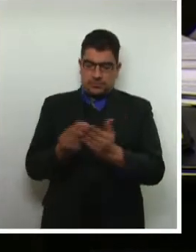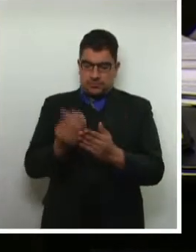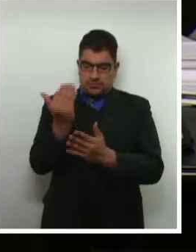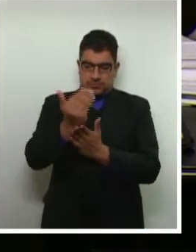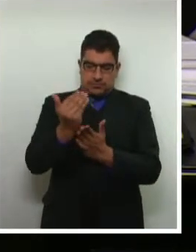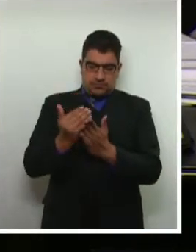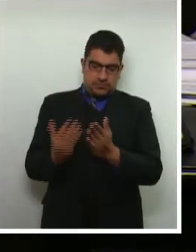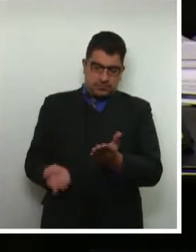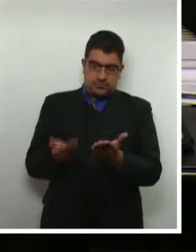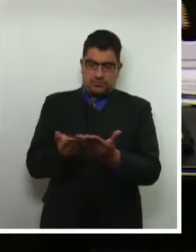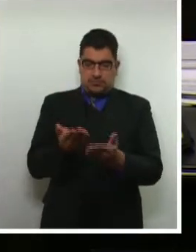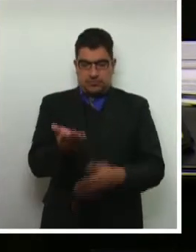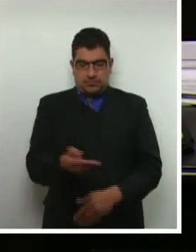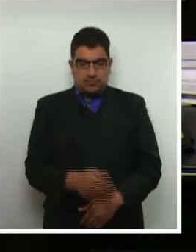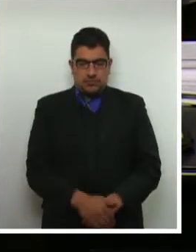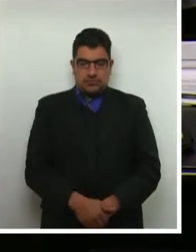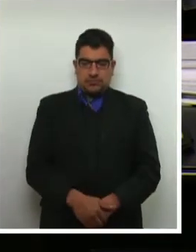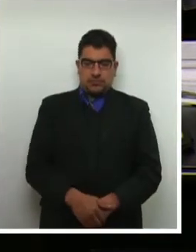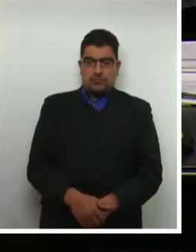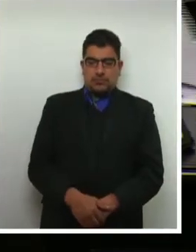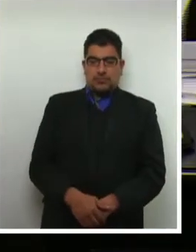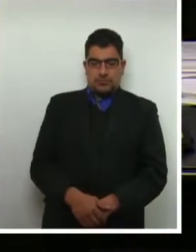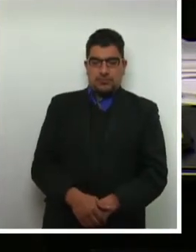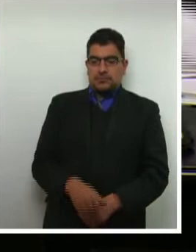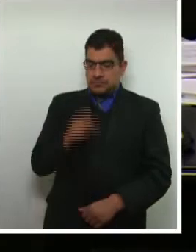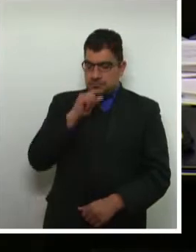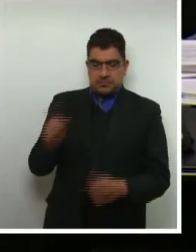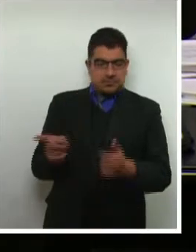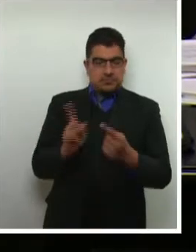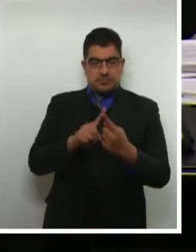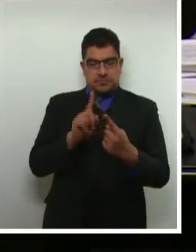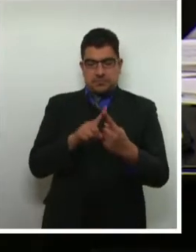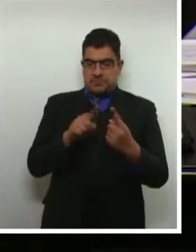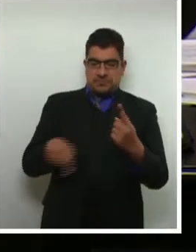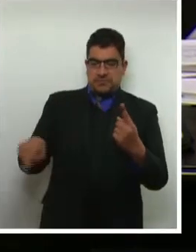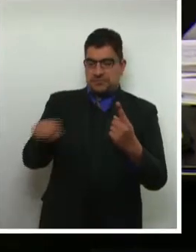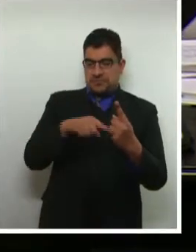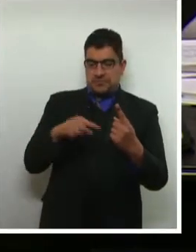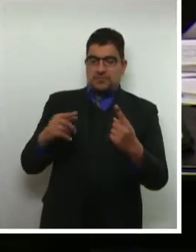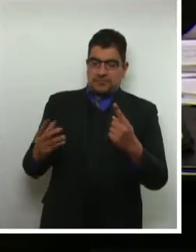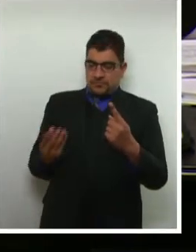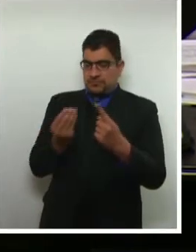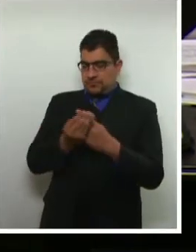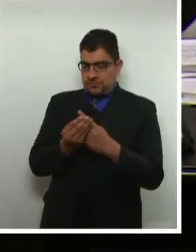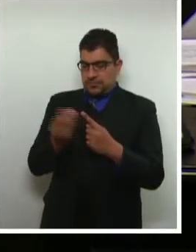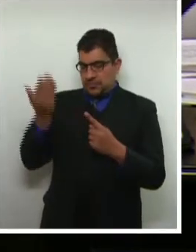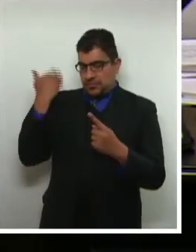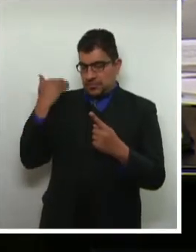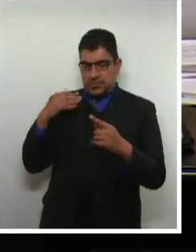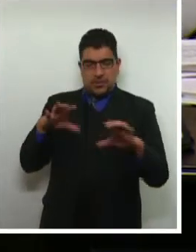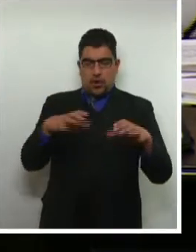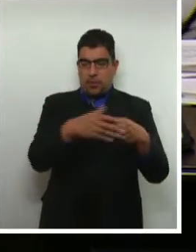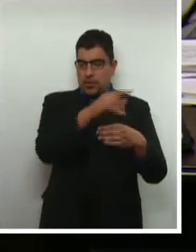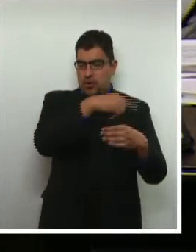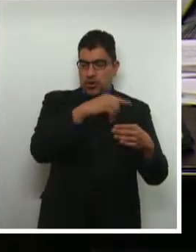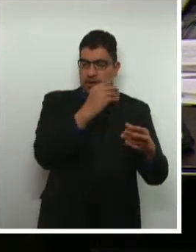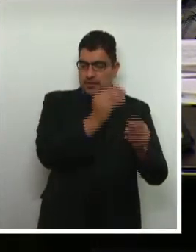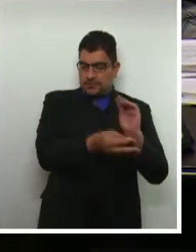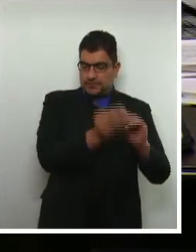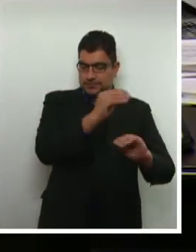están presentadas. Por supuesto, en primer lugar, aquellas que fueron aprobadas por la